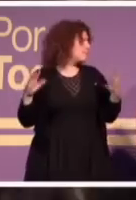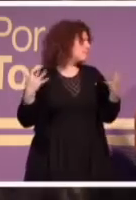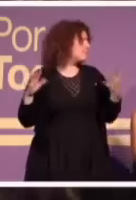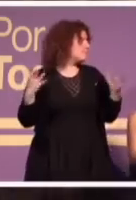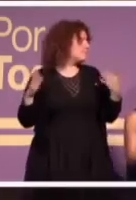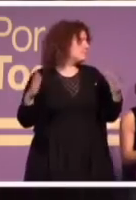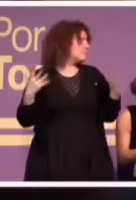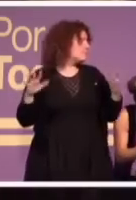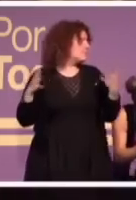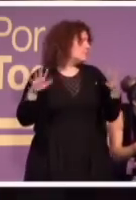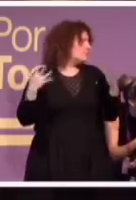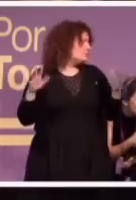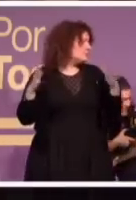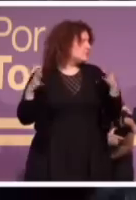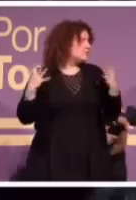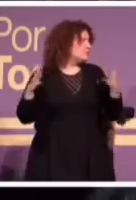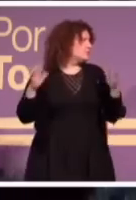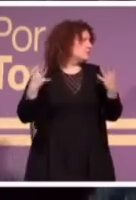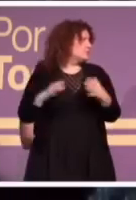Pero mirad,